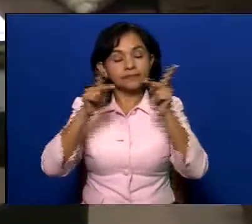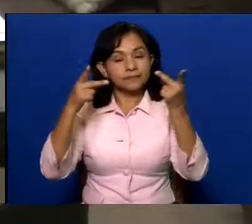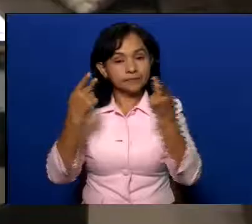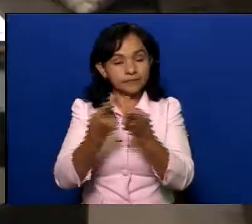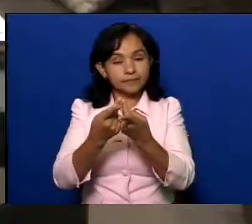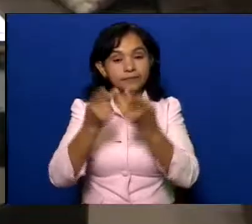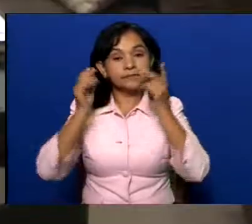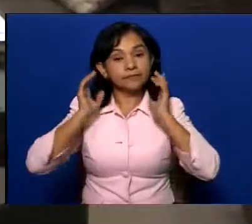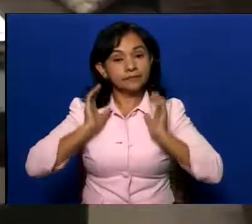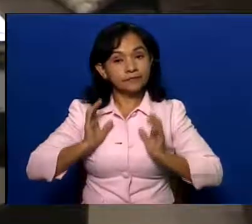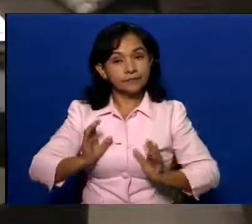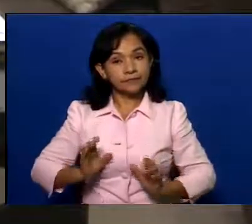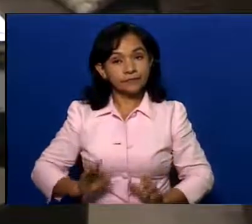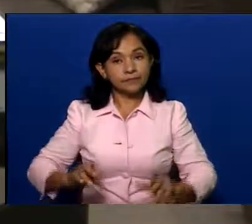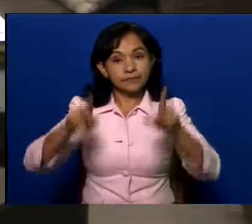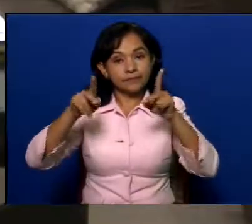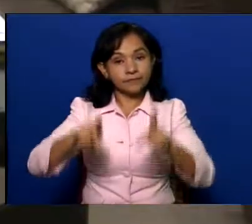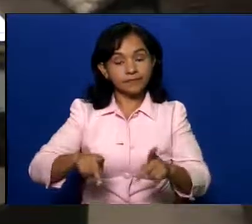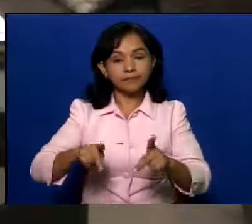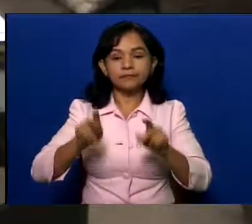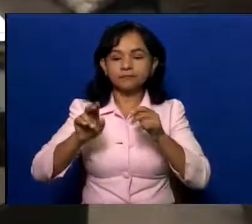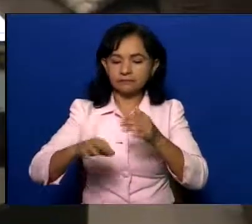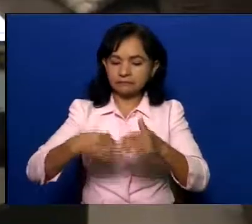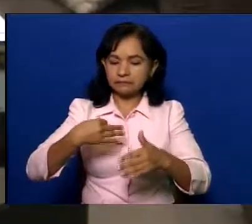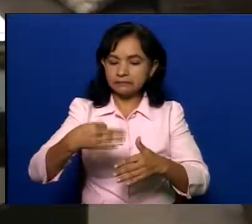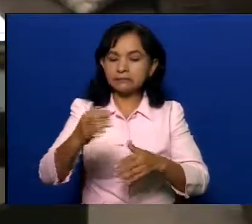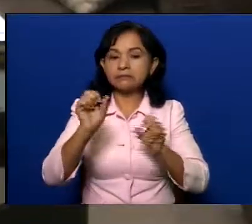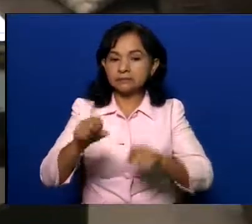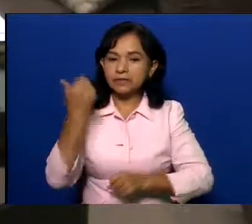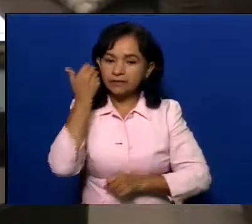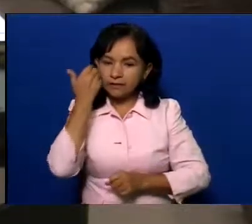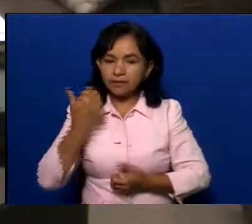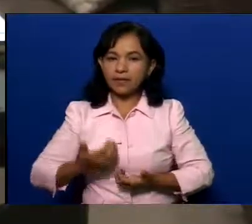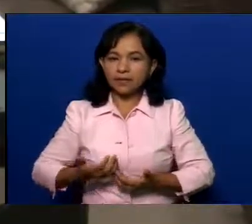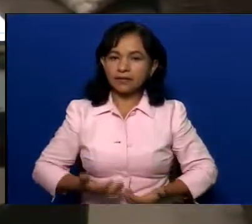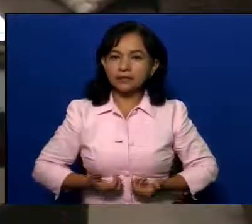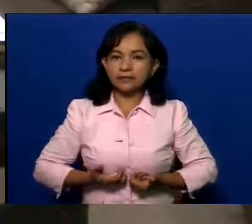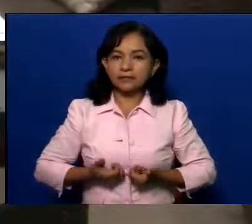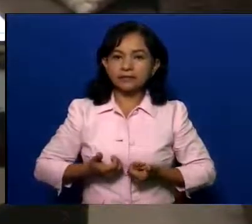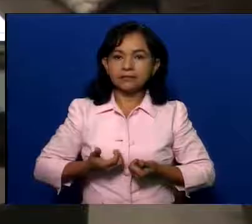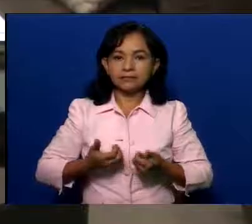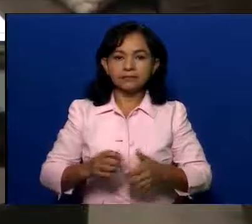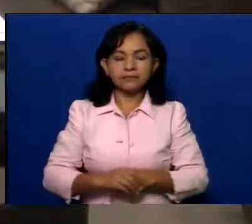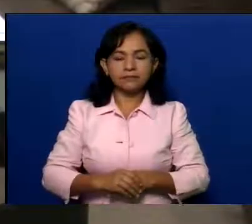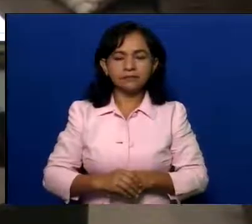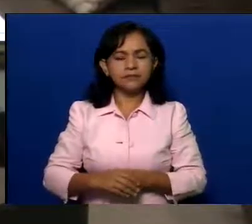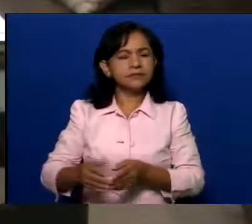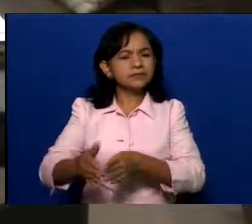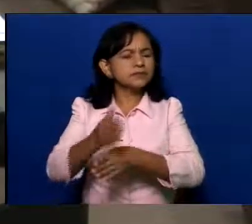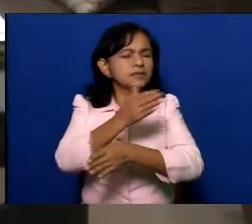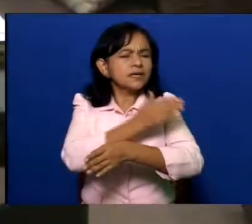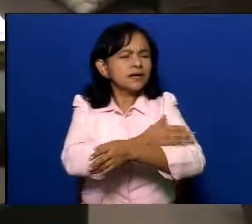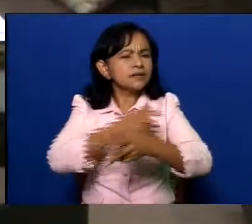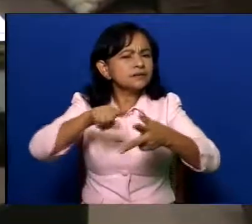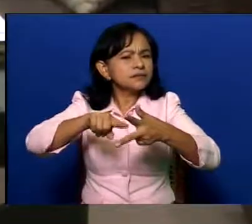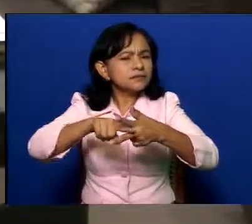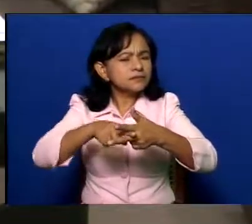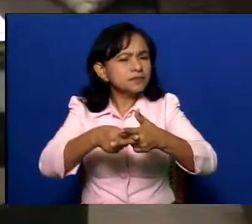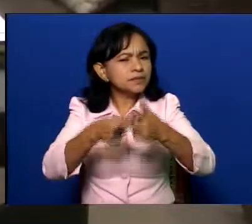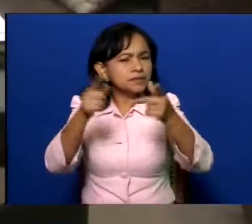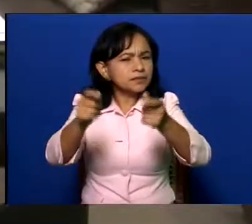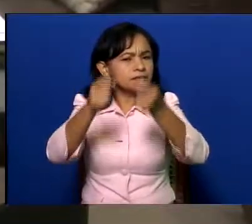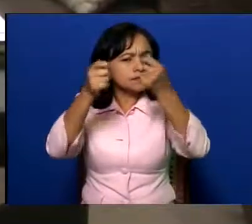el cuerpo humano, que hace que aparezcan estas enfermedades. ¿Desde cuándo se origina la conmemoración